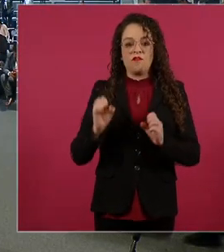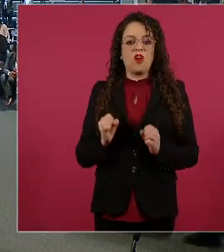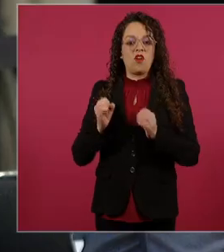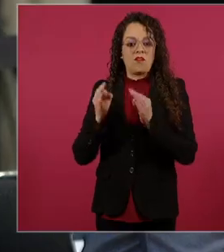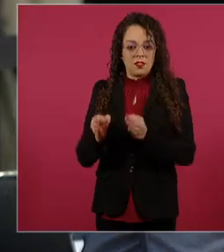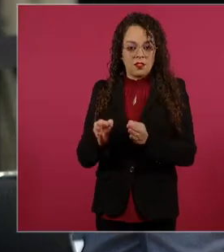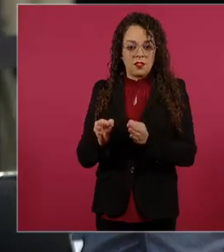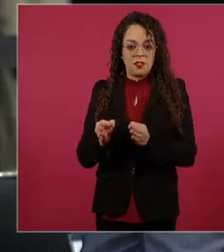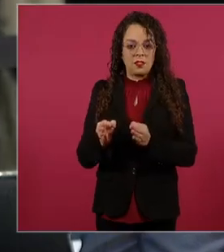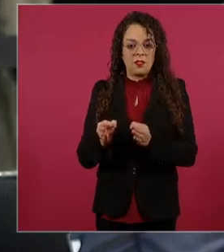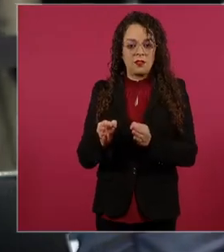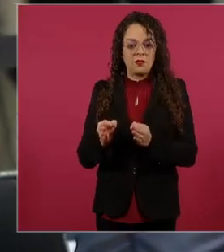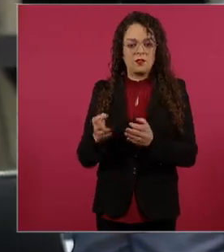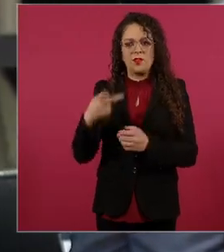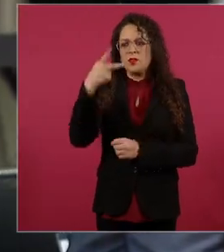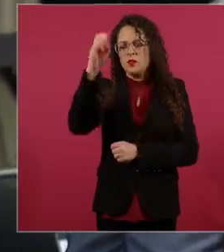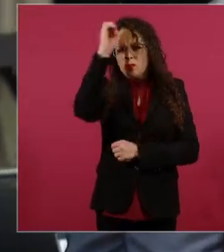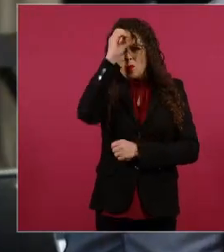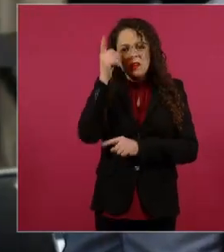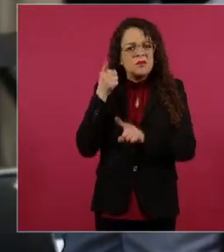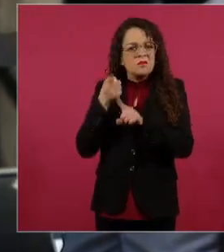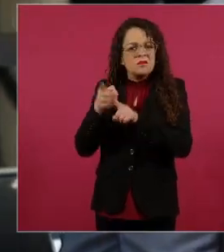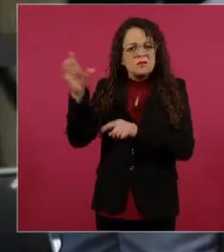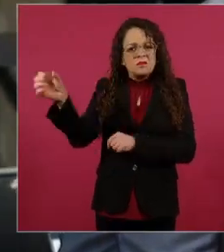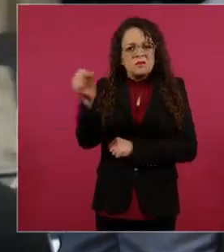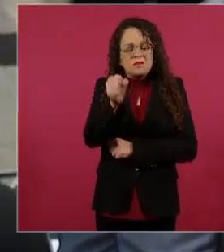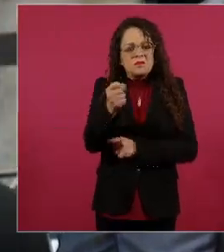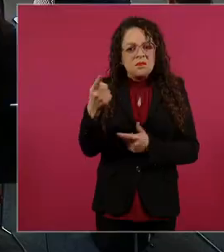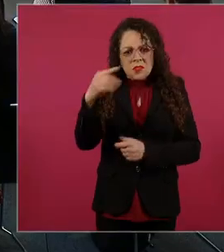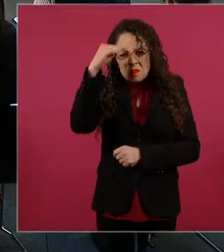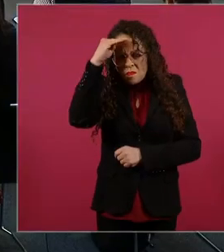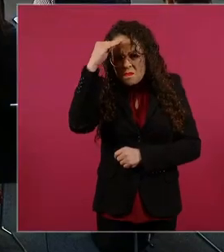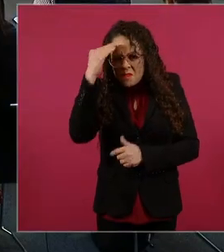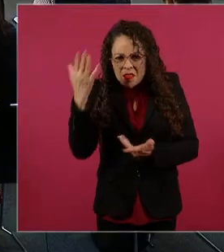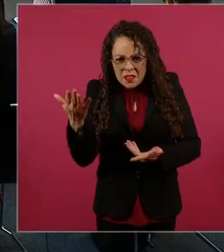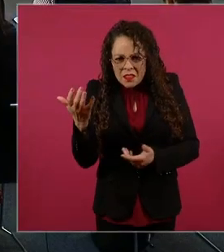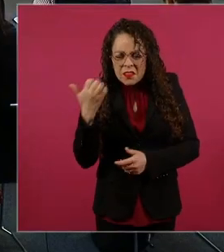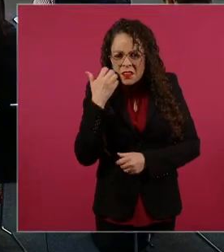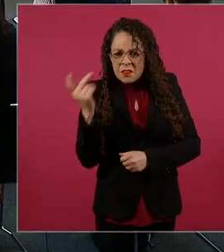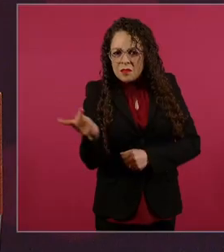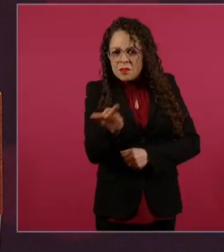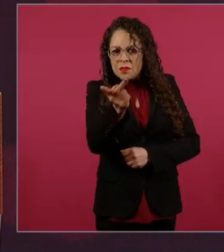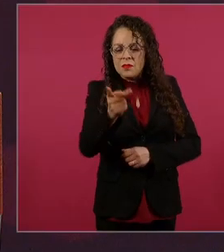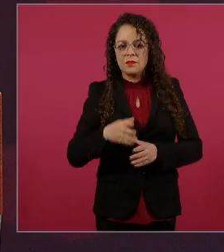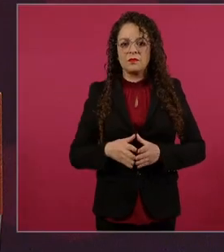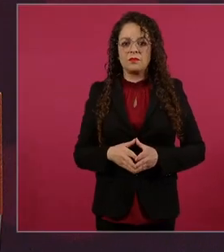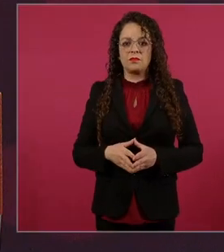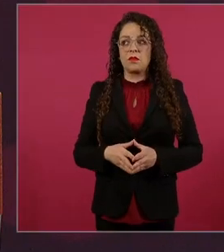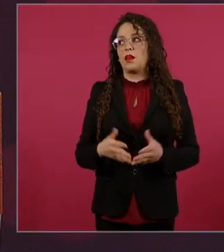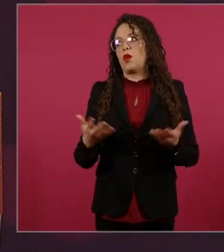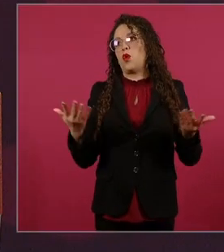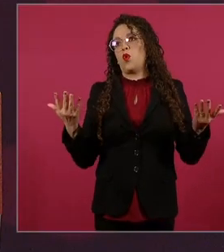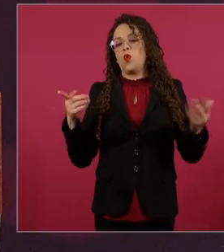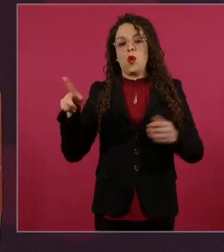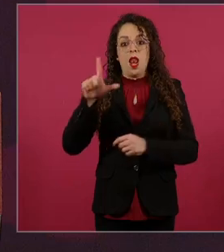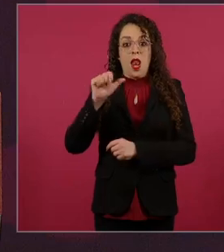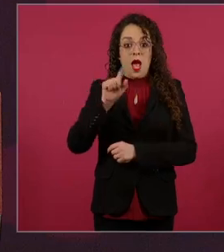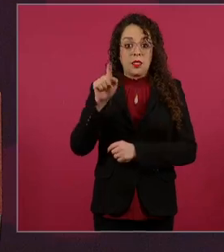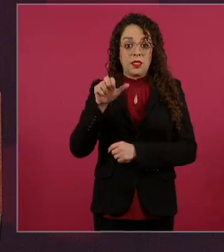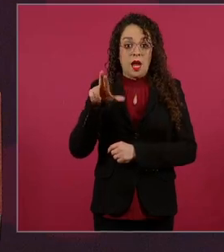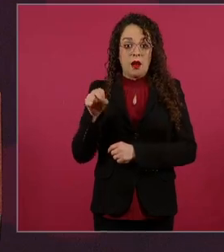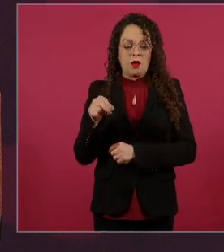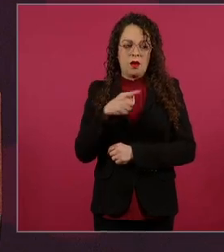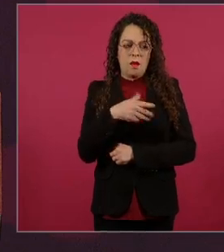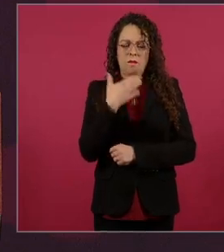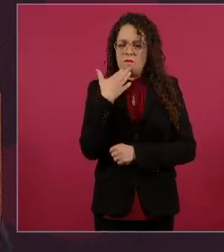desaparecido ¿Cuál es su opinión sobre esta designación? Muy bueno Lázaro Y muy buena la decisión que